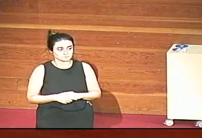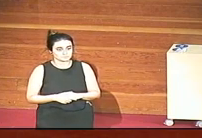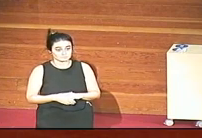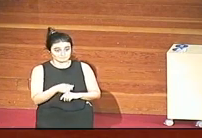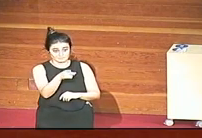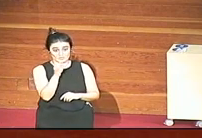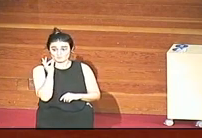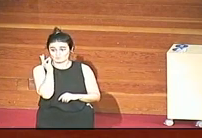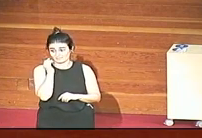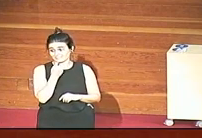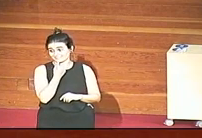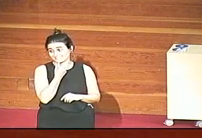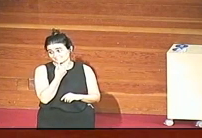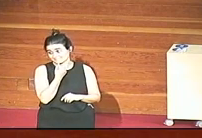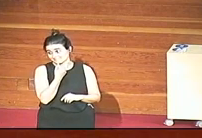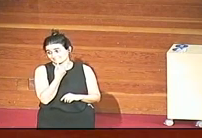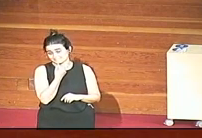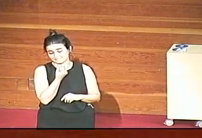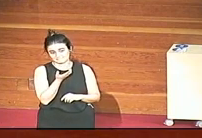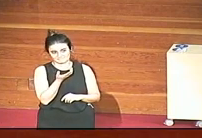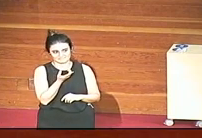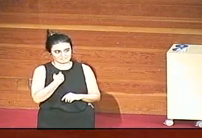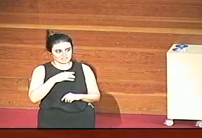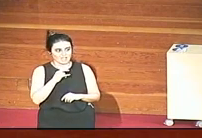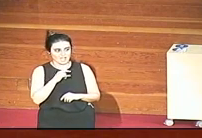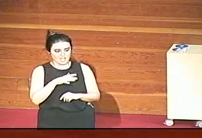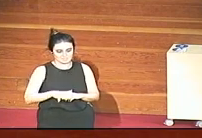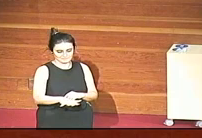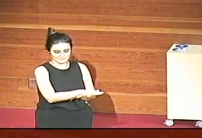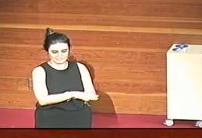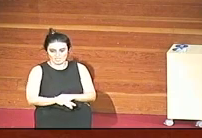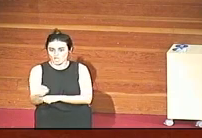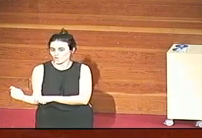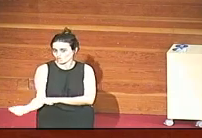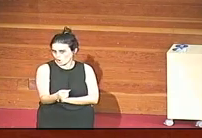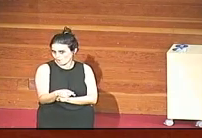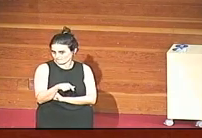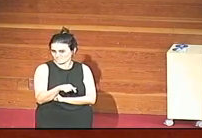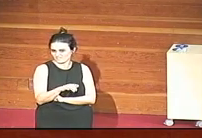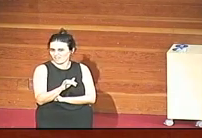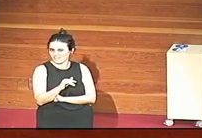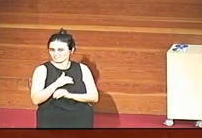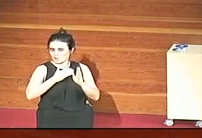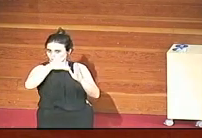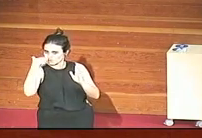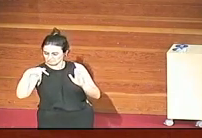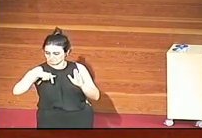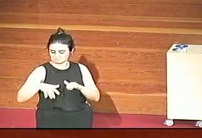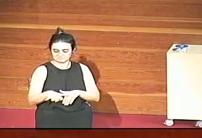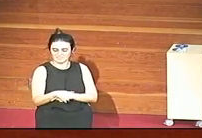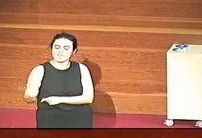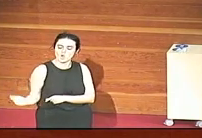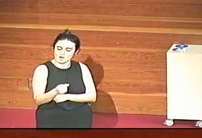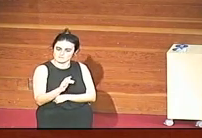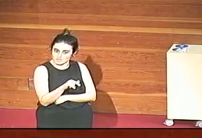mujer ahora también tenemos un un campo de golf ahí en medio de los montes y sin